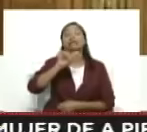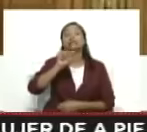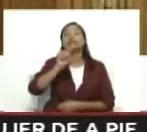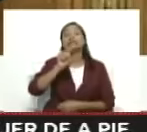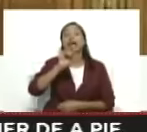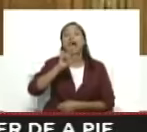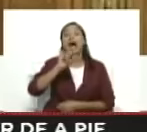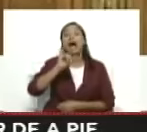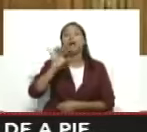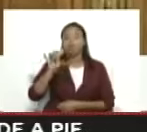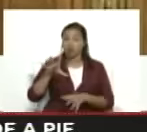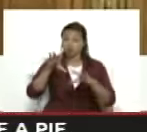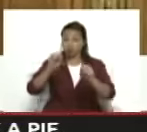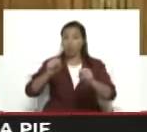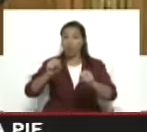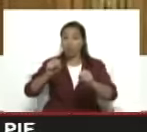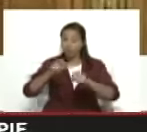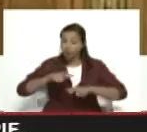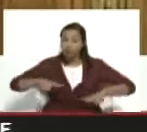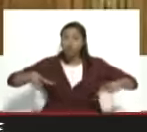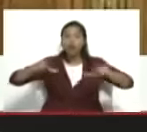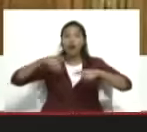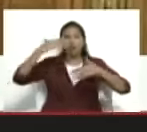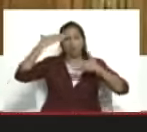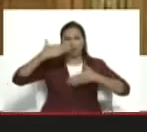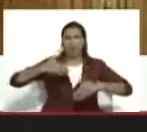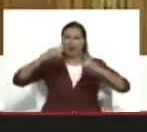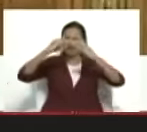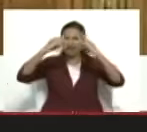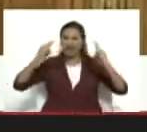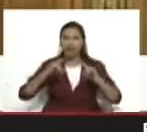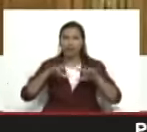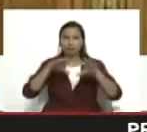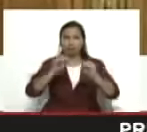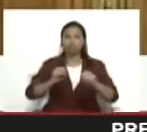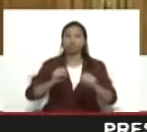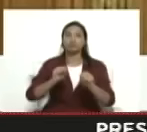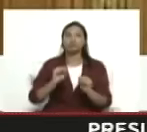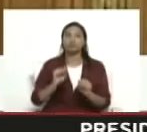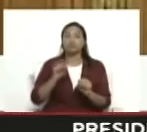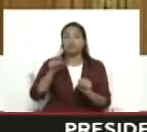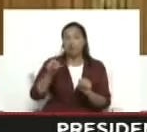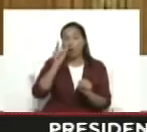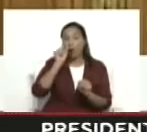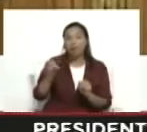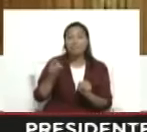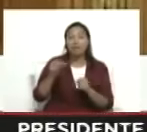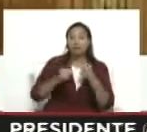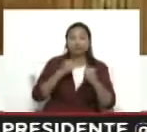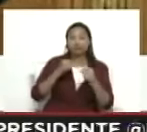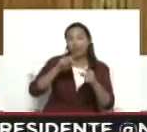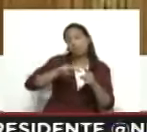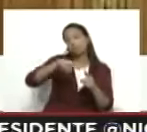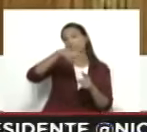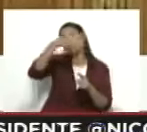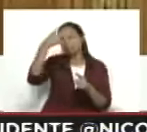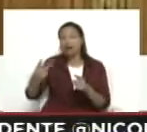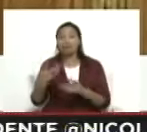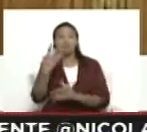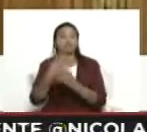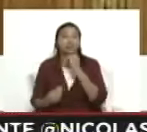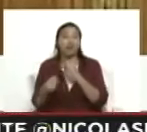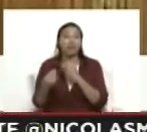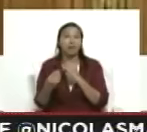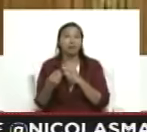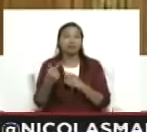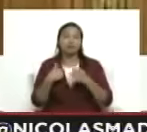Y tomó la guardia el tipo. Ellos saltaron por la pared para ir a informarme a mí. Yo le dije al comandante Chávez,